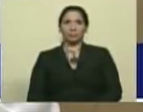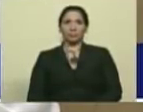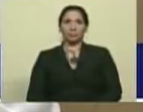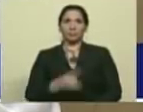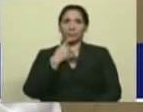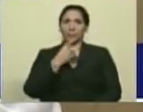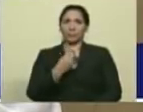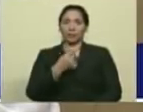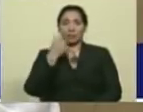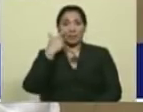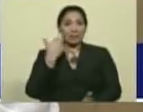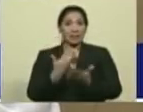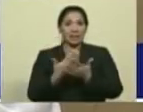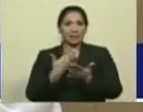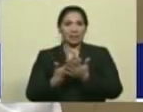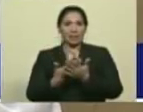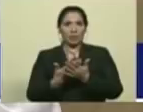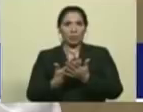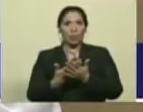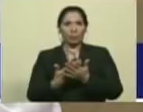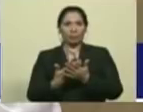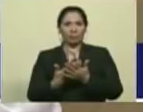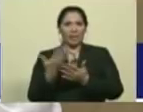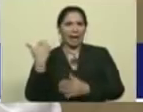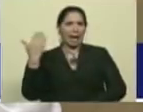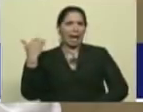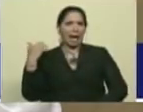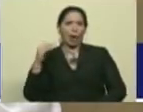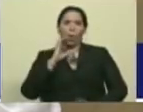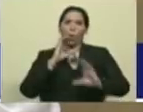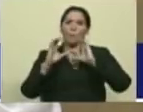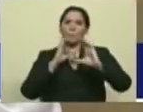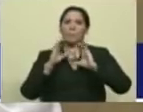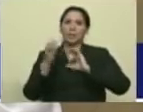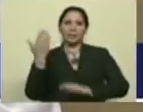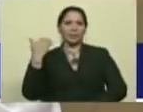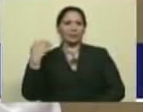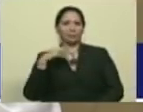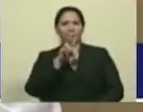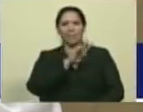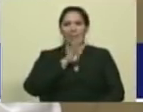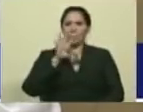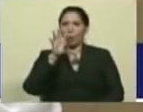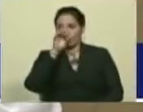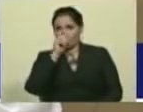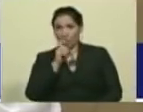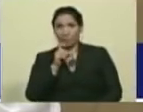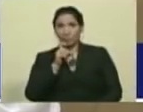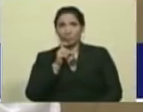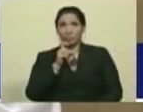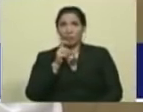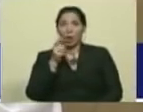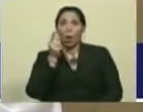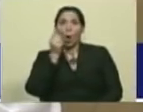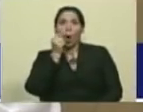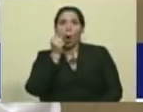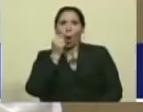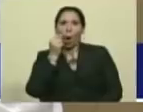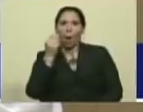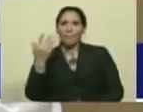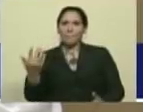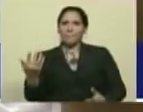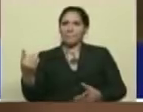Dicen testigos de aquella conversación de hace 24 años que los hombres hablaban de